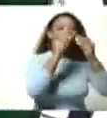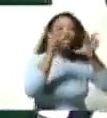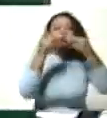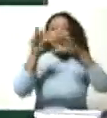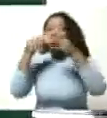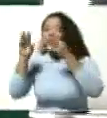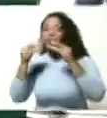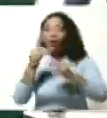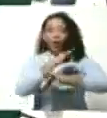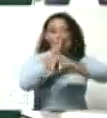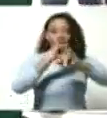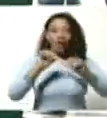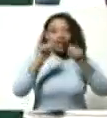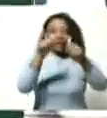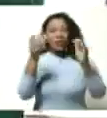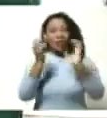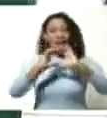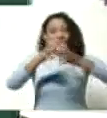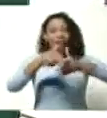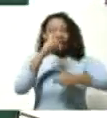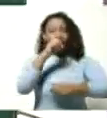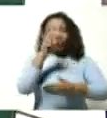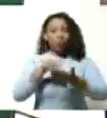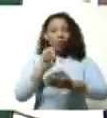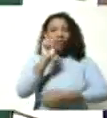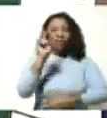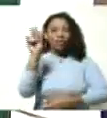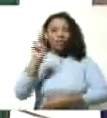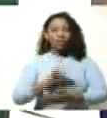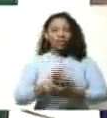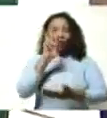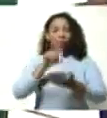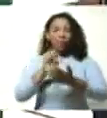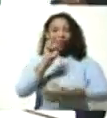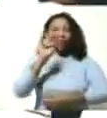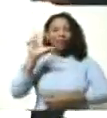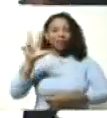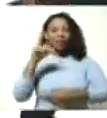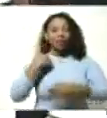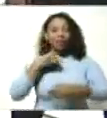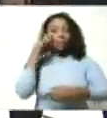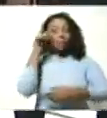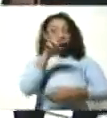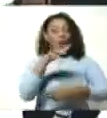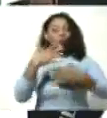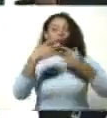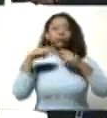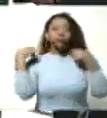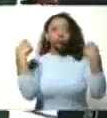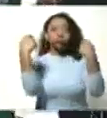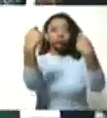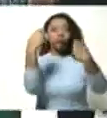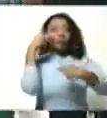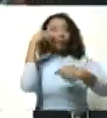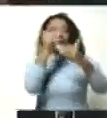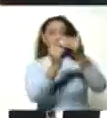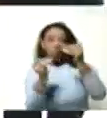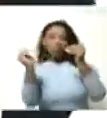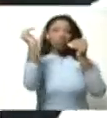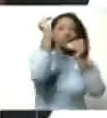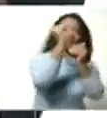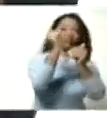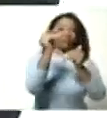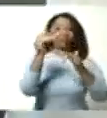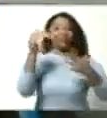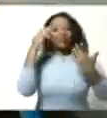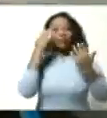Y feliz inicio de clase año 2022. Y en el 2023 lo veremos promovido para el siguiente escalón. Un abrazo y un beso